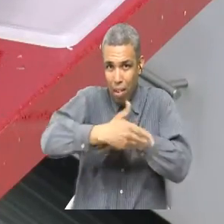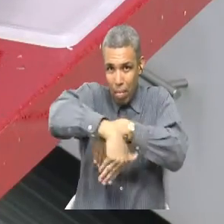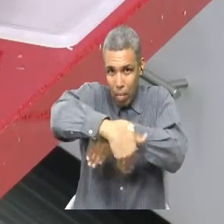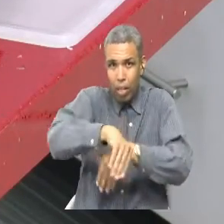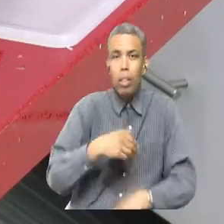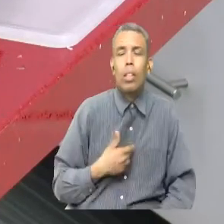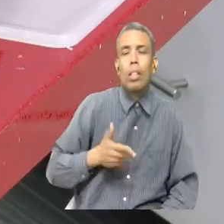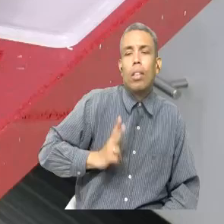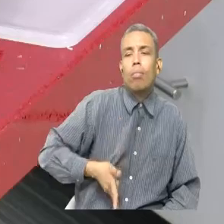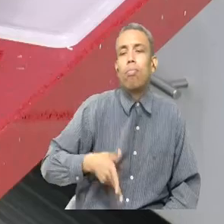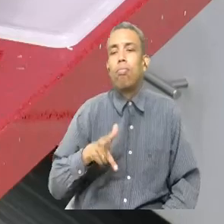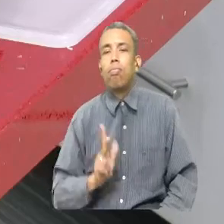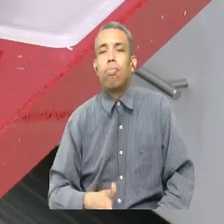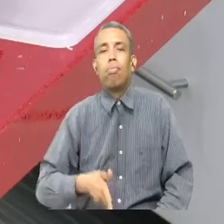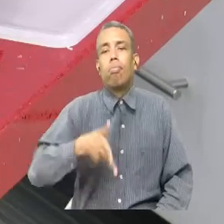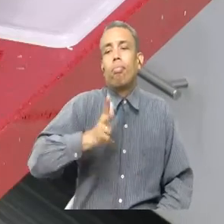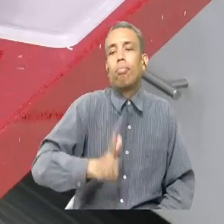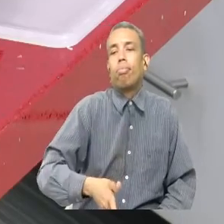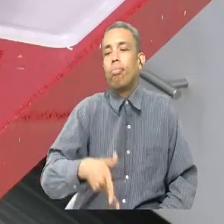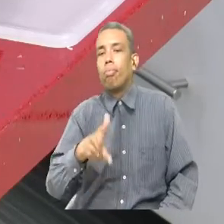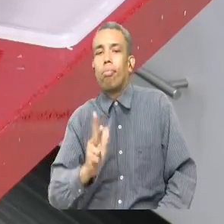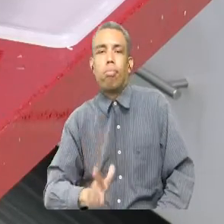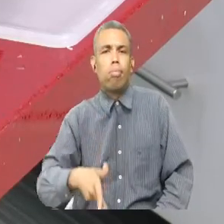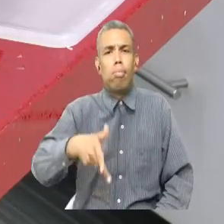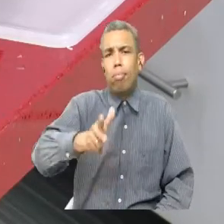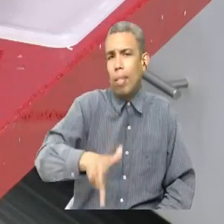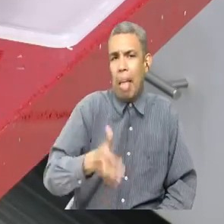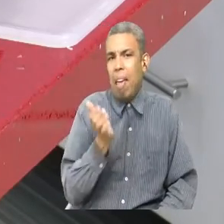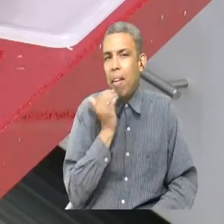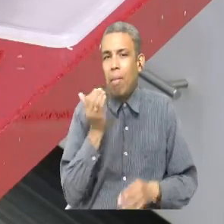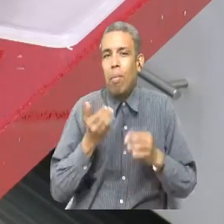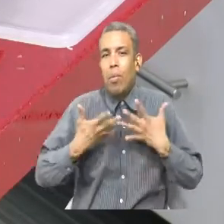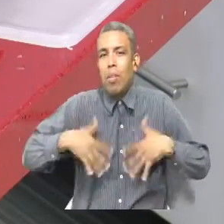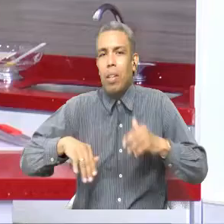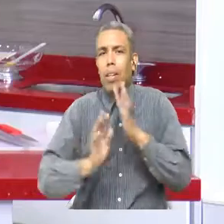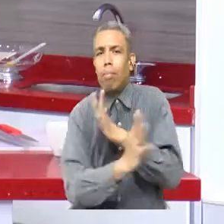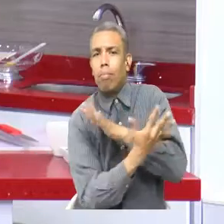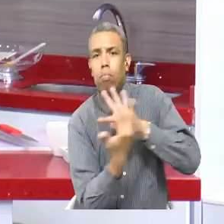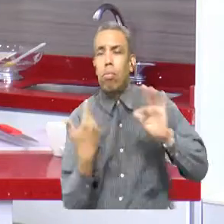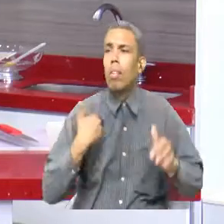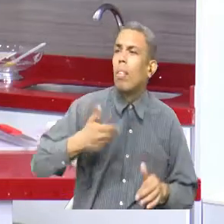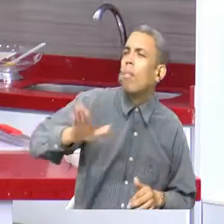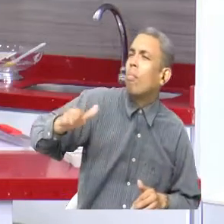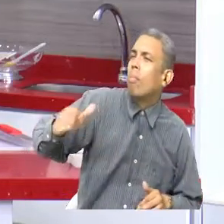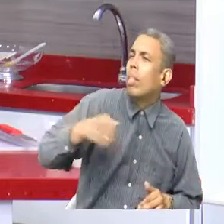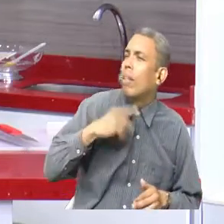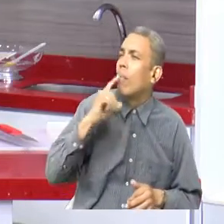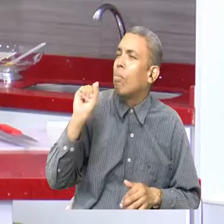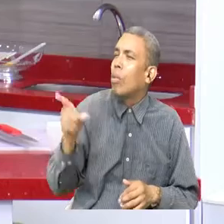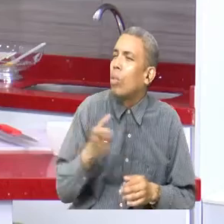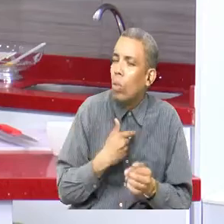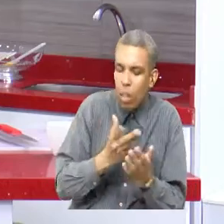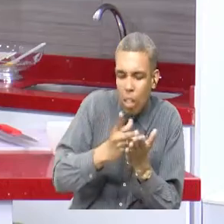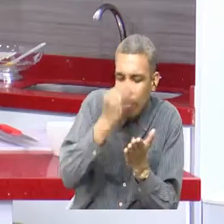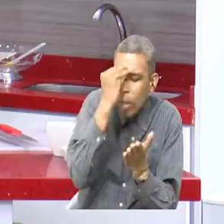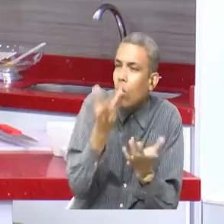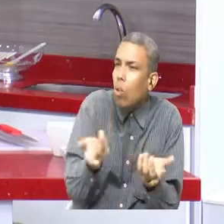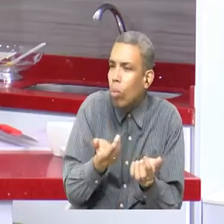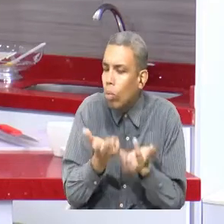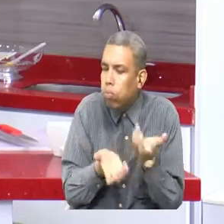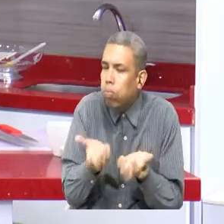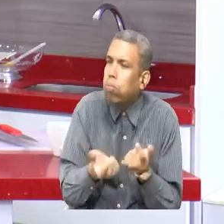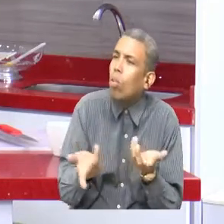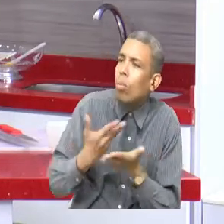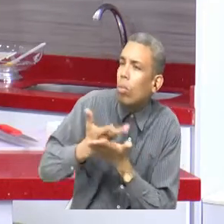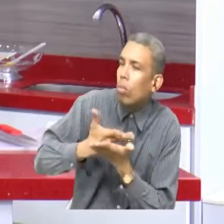a mí en Zona Rápida, aparte del restaurante 920, sede principal. Ya somos, ¿sabe?, un equipo de trabajo y estamos para servirles a ustedes. Ya sabe,